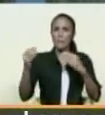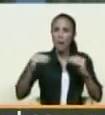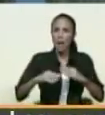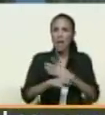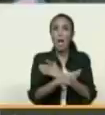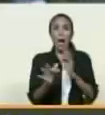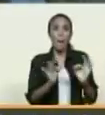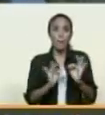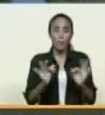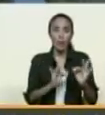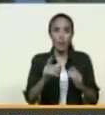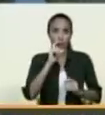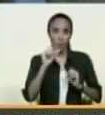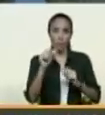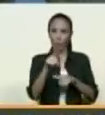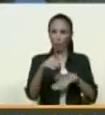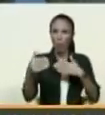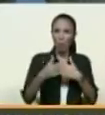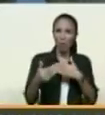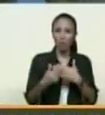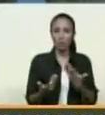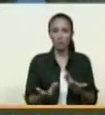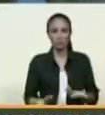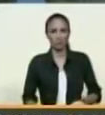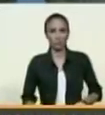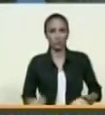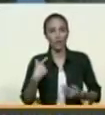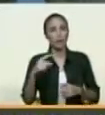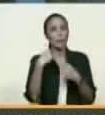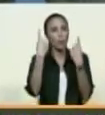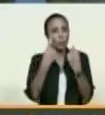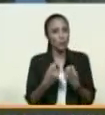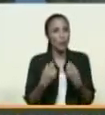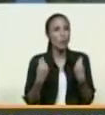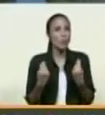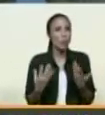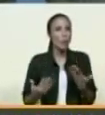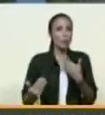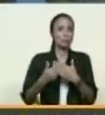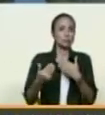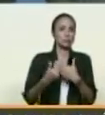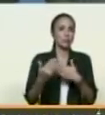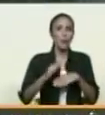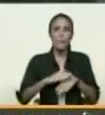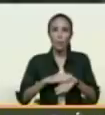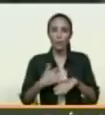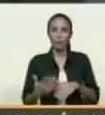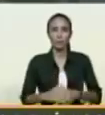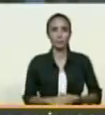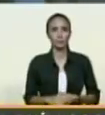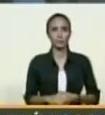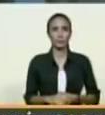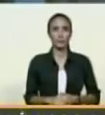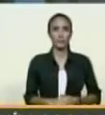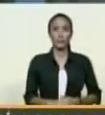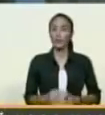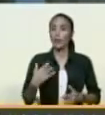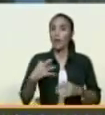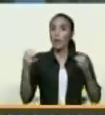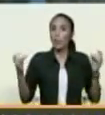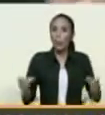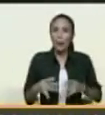Maduro, que vienen más sanciones. Habría que hacerse esa pregunta. Las guarimbas, el